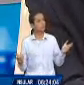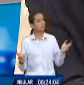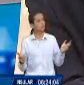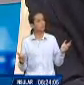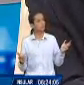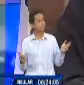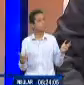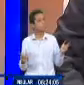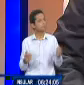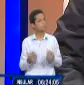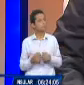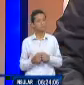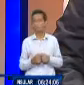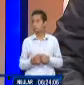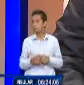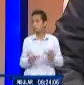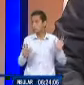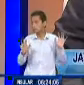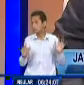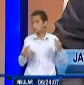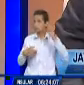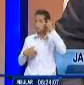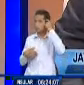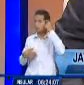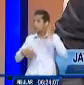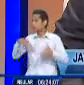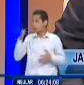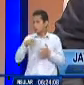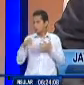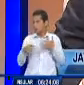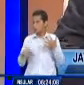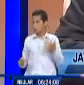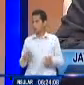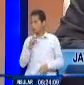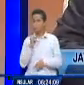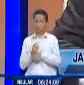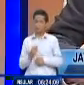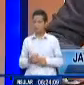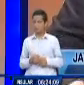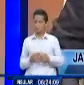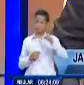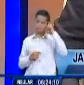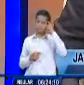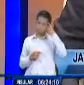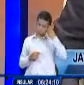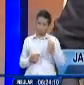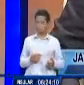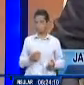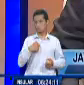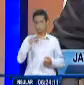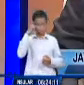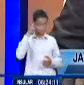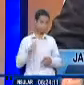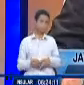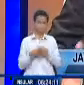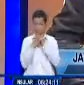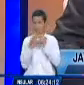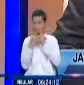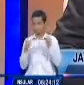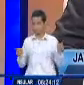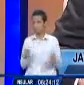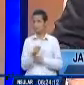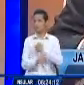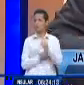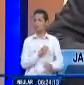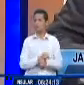señor ministro colocarlos yo creo que hay yo creo que hay varios factores efectivamente recordemos y yo creo que vería iniciar por ahí en el